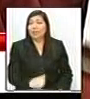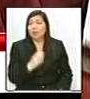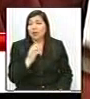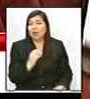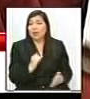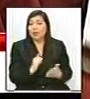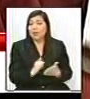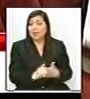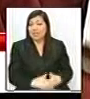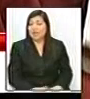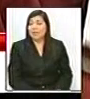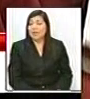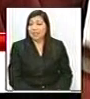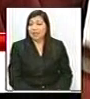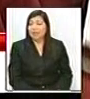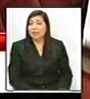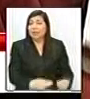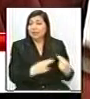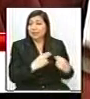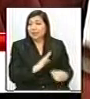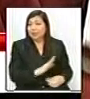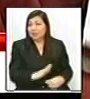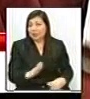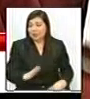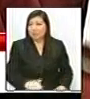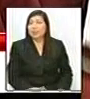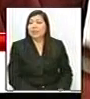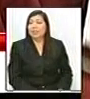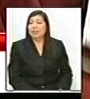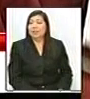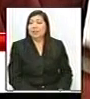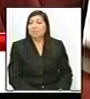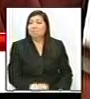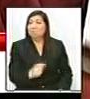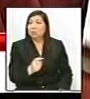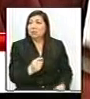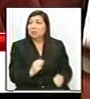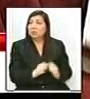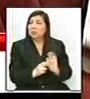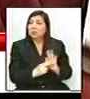que tengo responsabilidad de usted y tal vez de mi persona